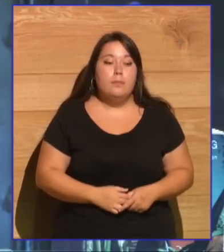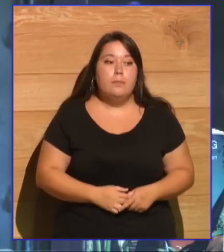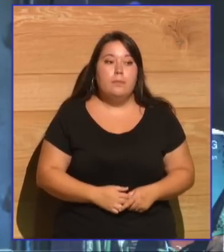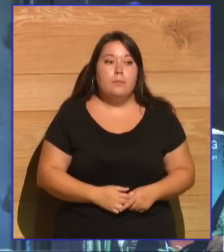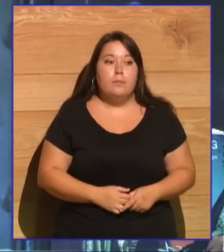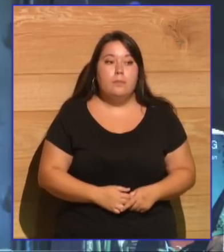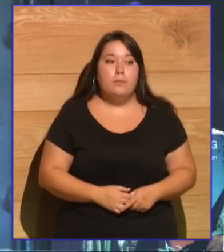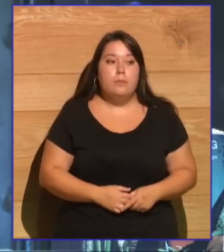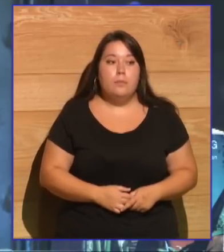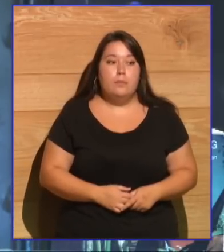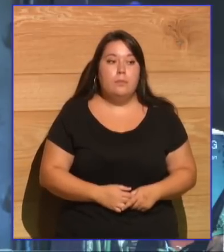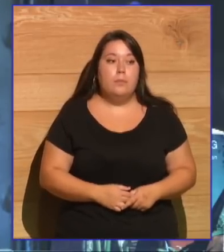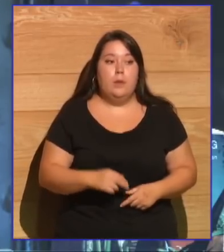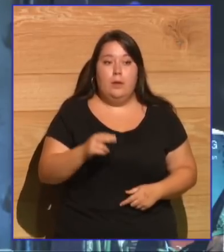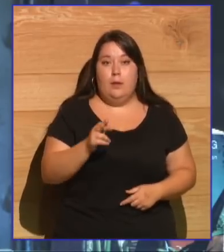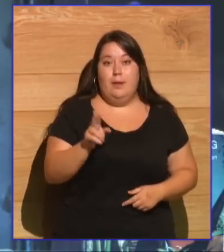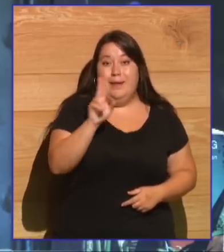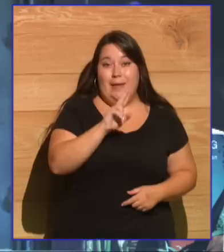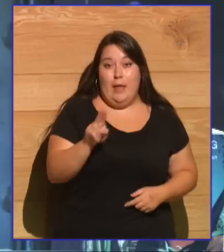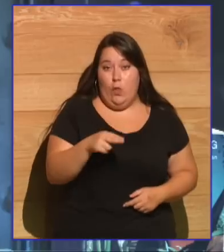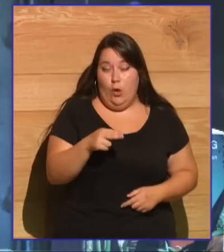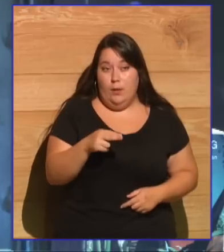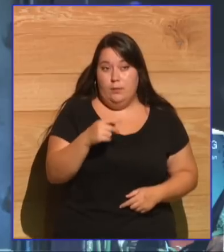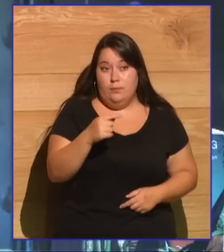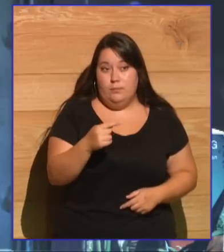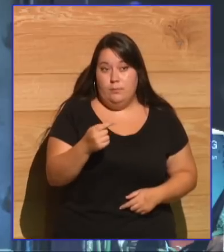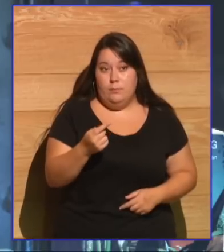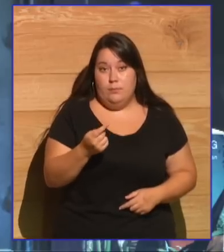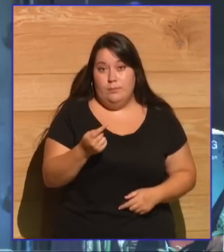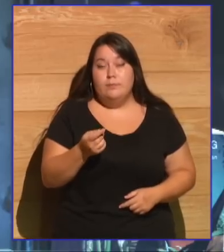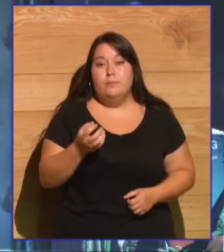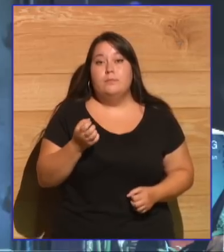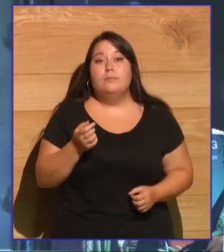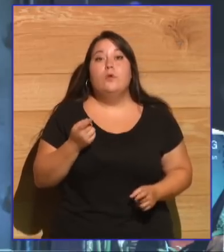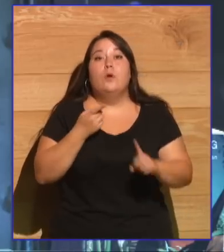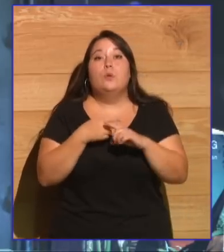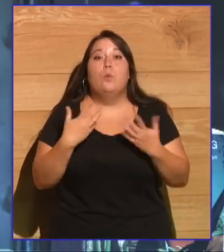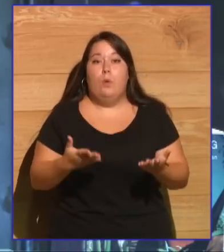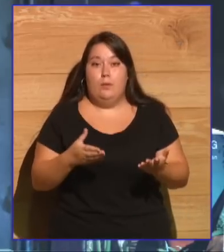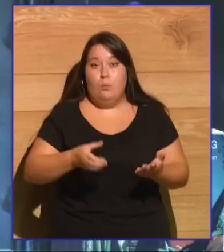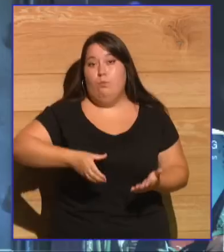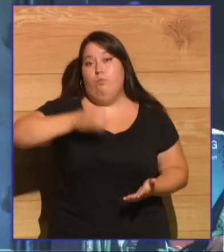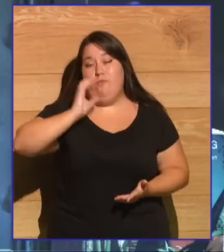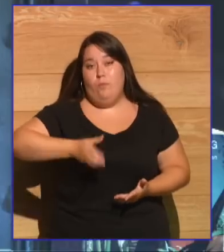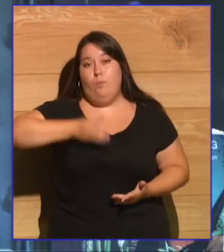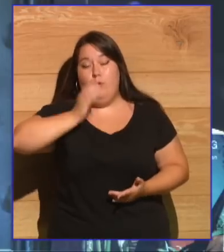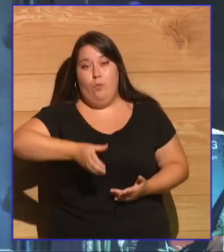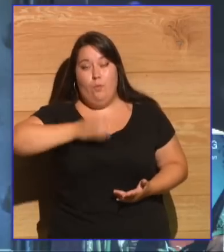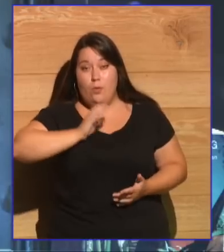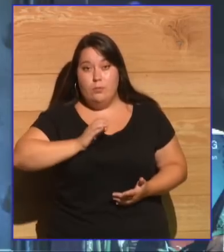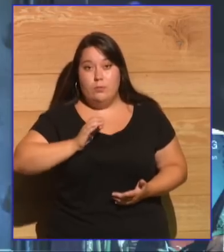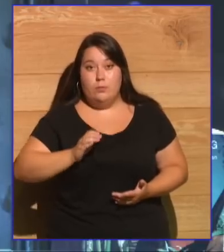dólar gastado está en la película en este caso es como si si gastamos en el whisky que está todo en la película porque cuando ves